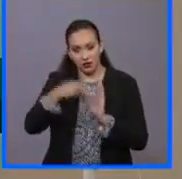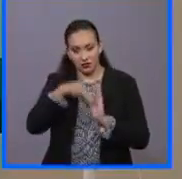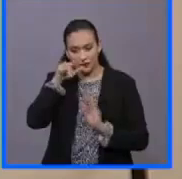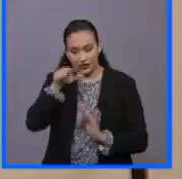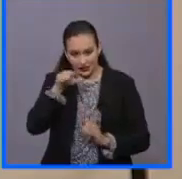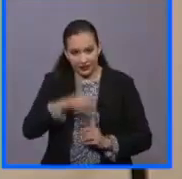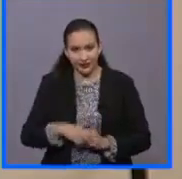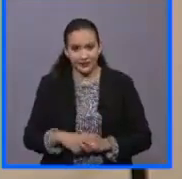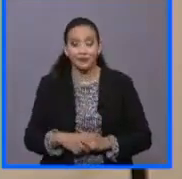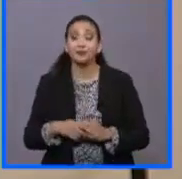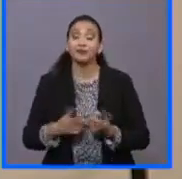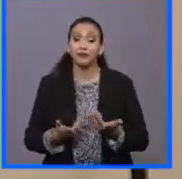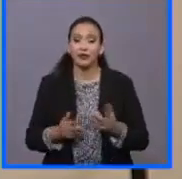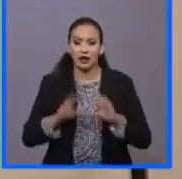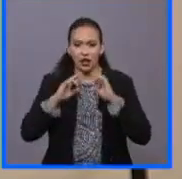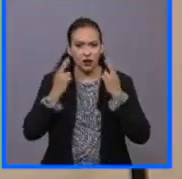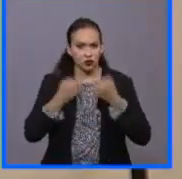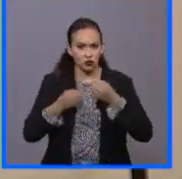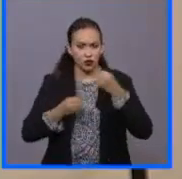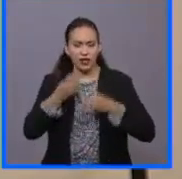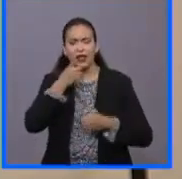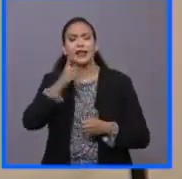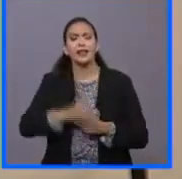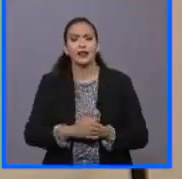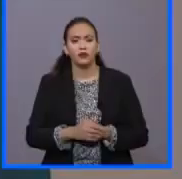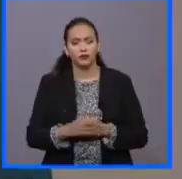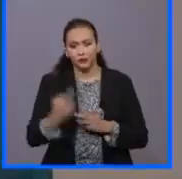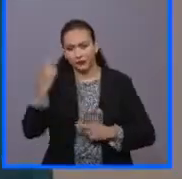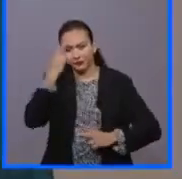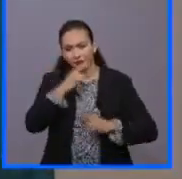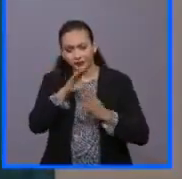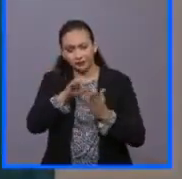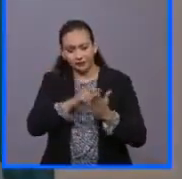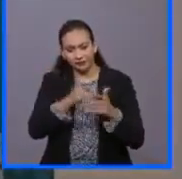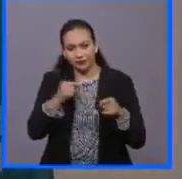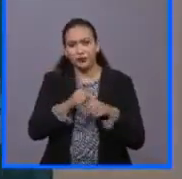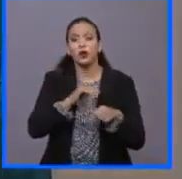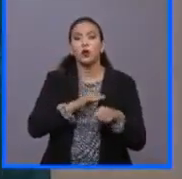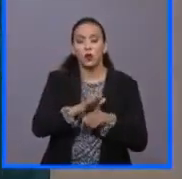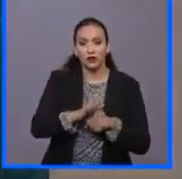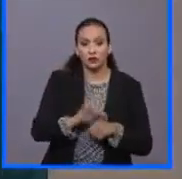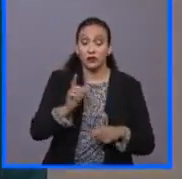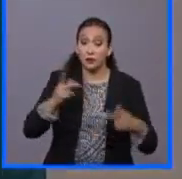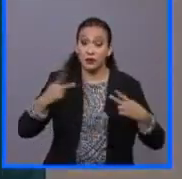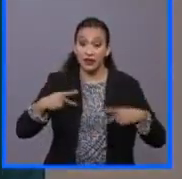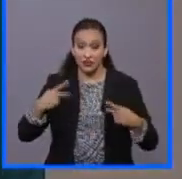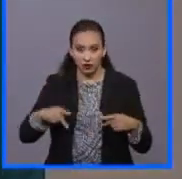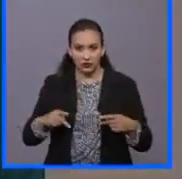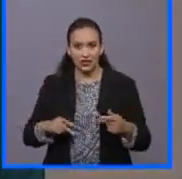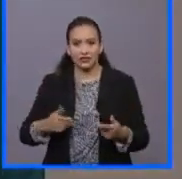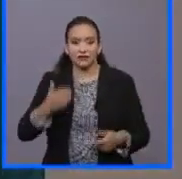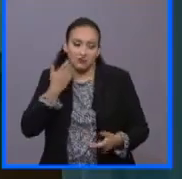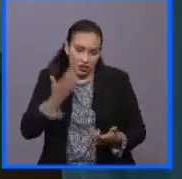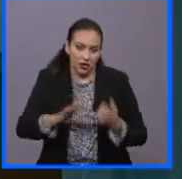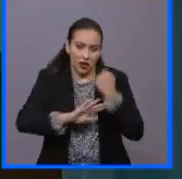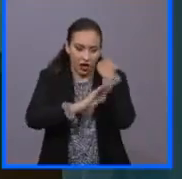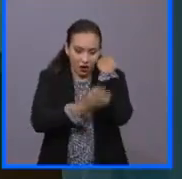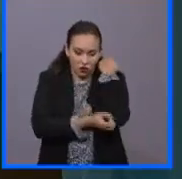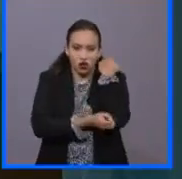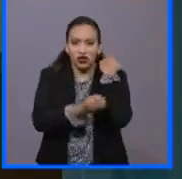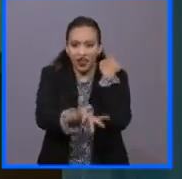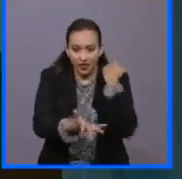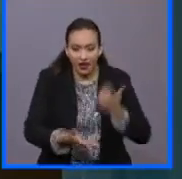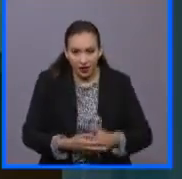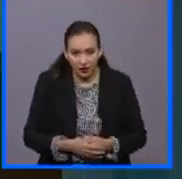148/2017, el Pleno definió la inconstitucionalidad de la criminalización absoluta del aborto, al considerar la existencia